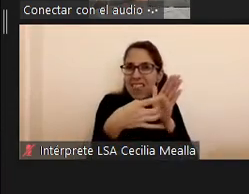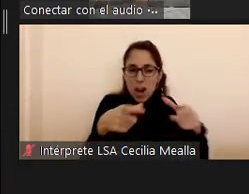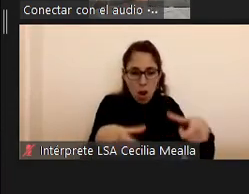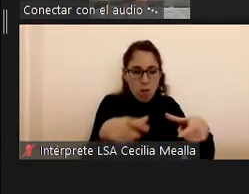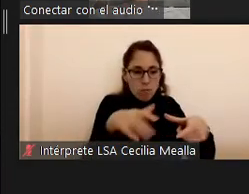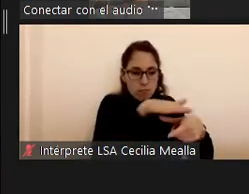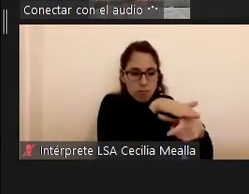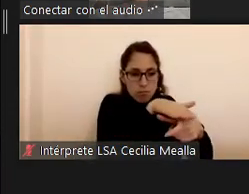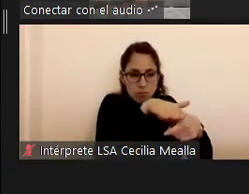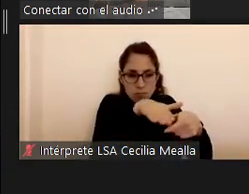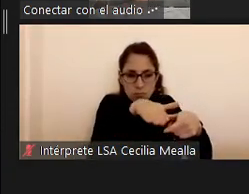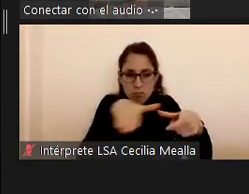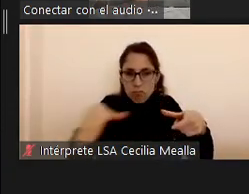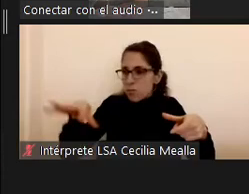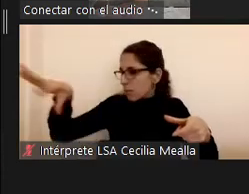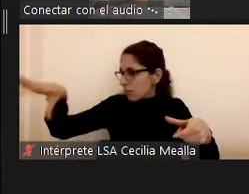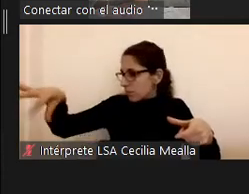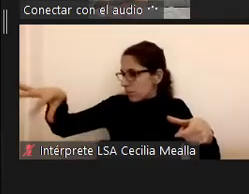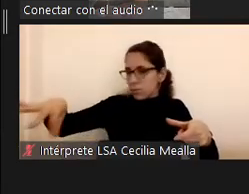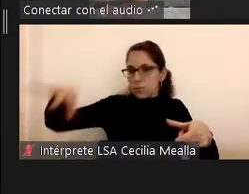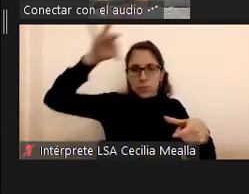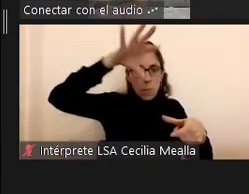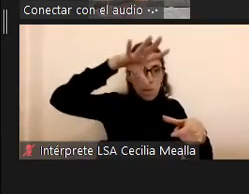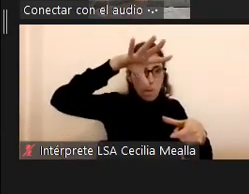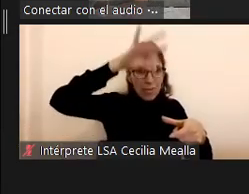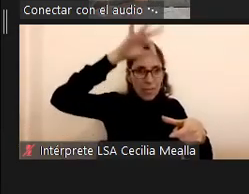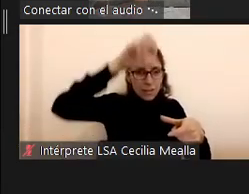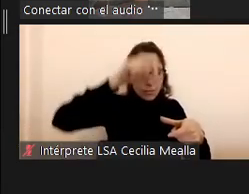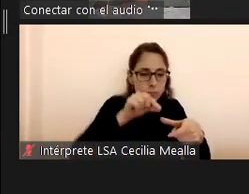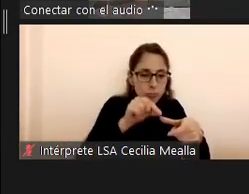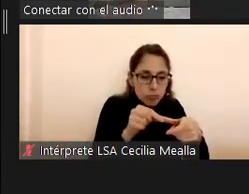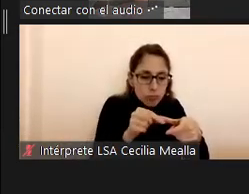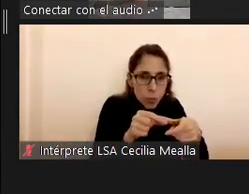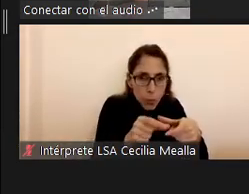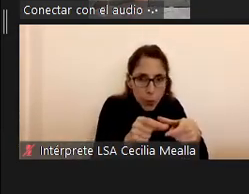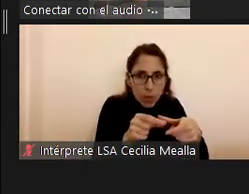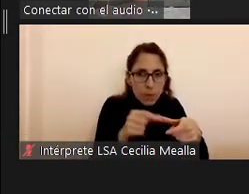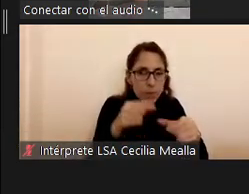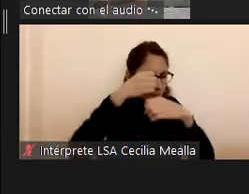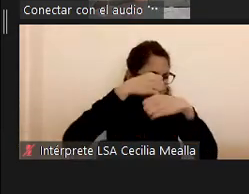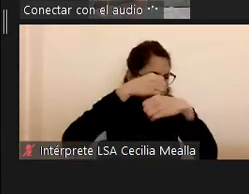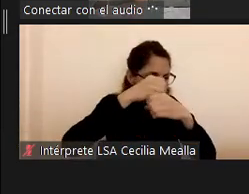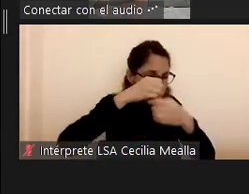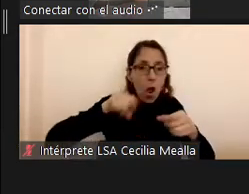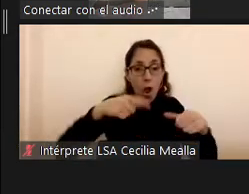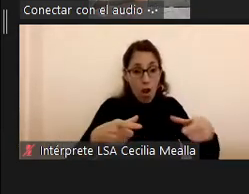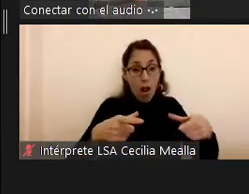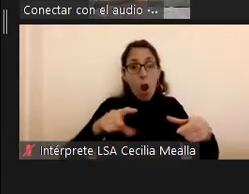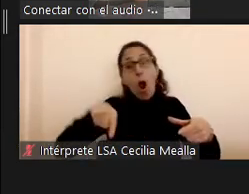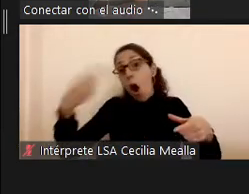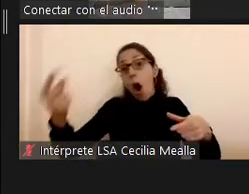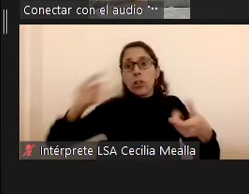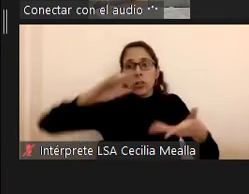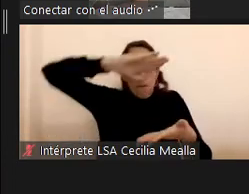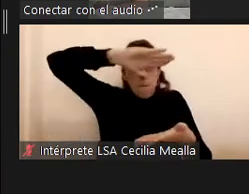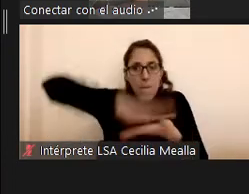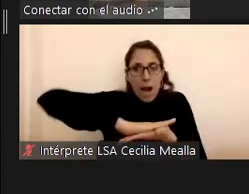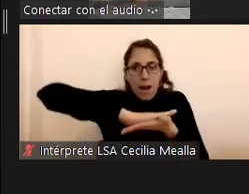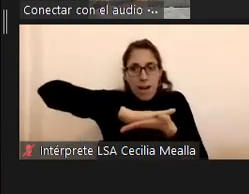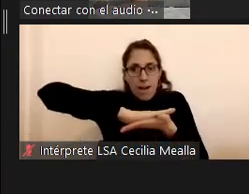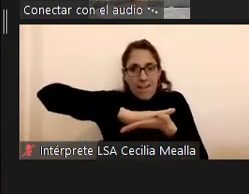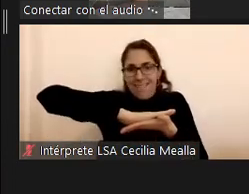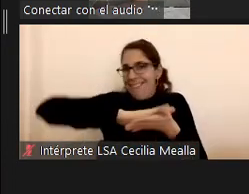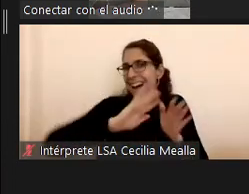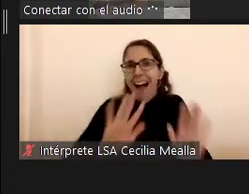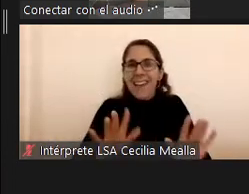con una lámina de vidrio rectangular. Se coloca una gotita y arriba se pone un cubreobjeto, ¿sí? Esa es la